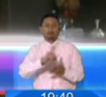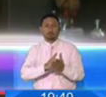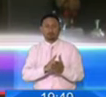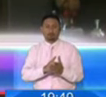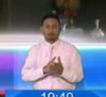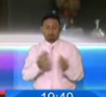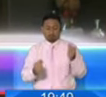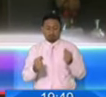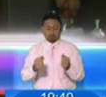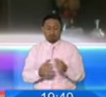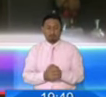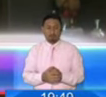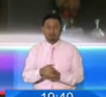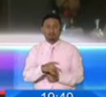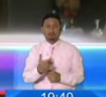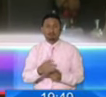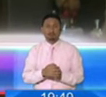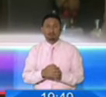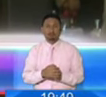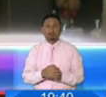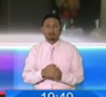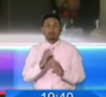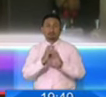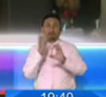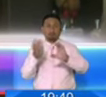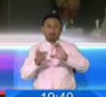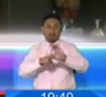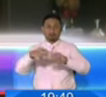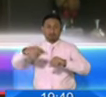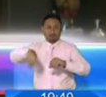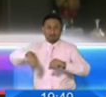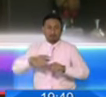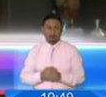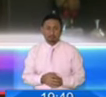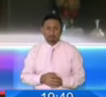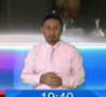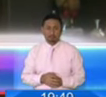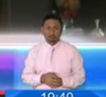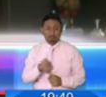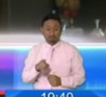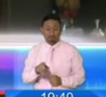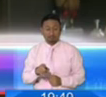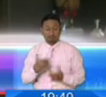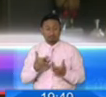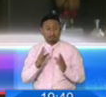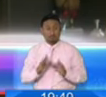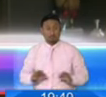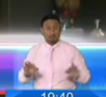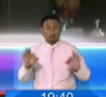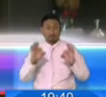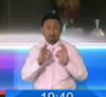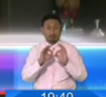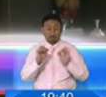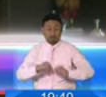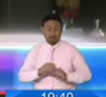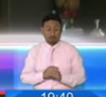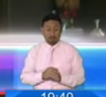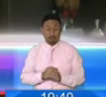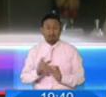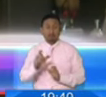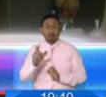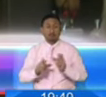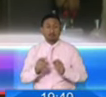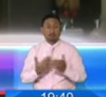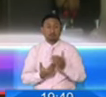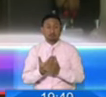en vehículo de lo que conocemos como el Terminal Terrestre de Quitumbe. Ese es un elemento muy importante que también acerca a lo que es la